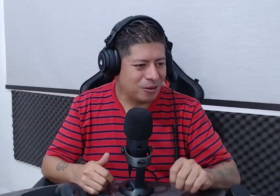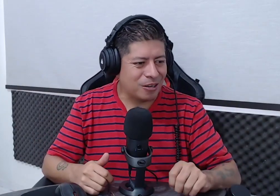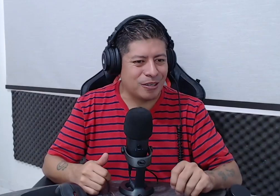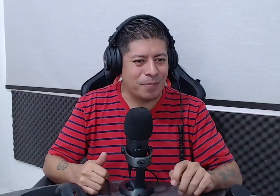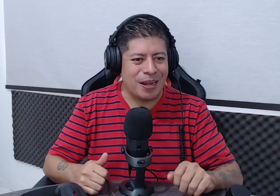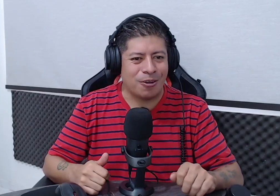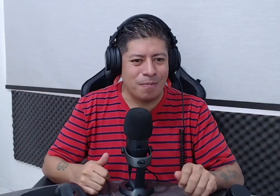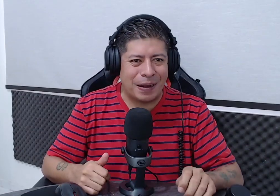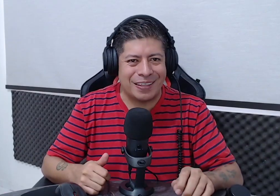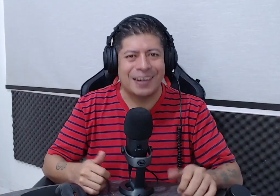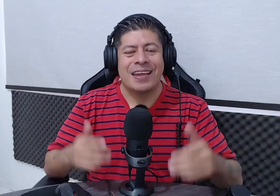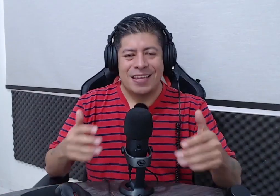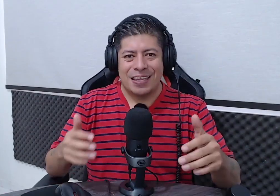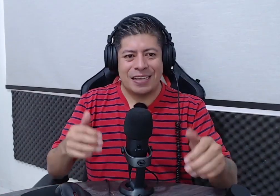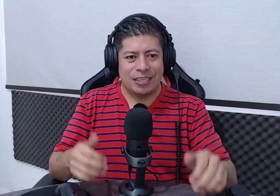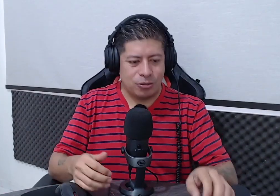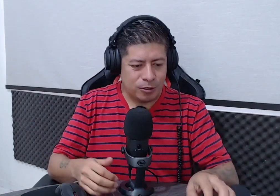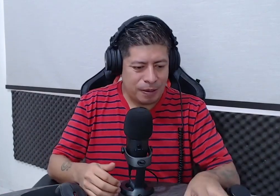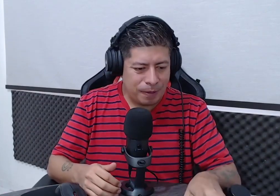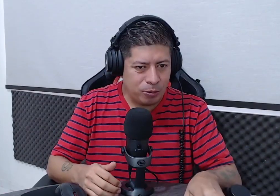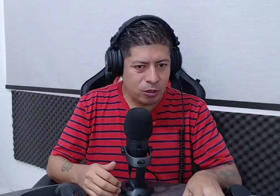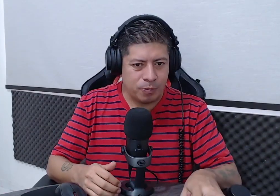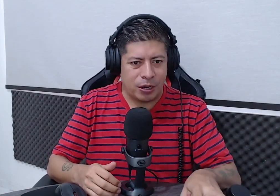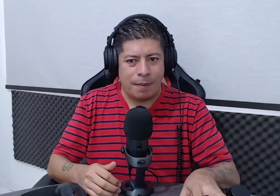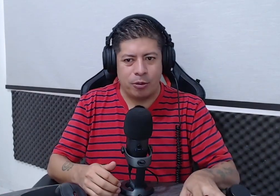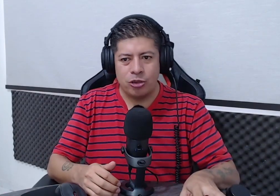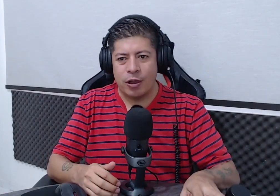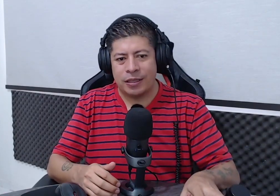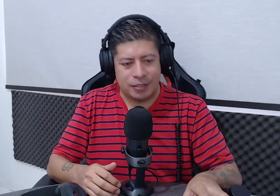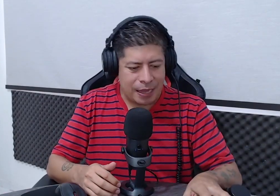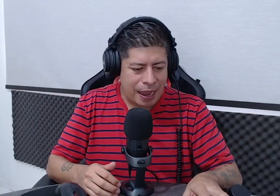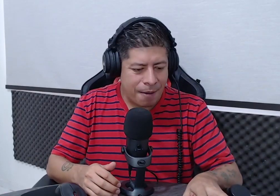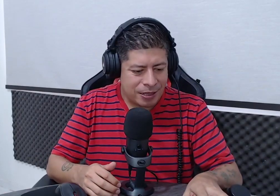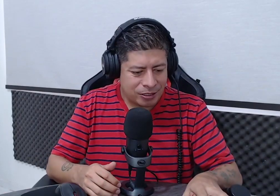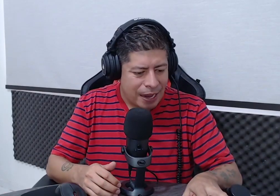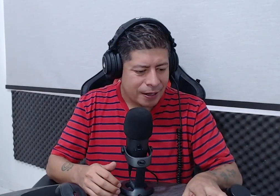muchísimo que nos apoyen a compartir, gracias como siempre por el apoyo. Antes de avanzar,